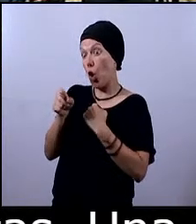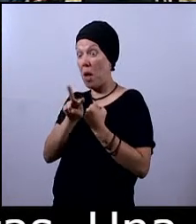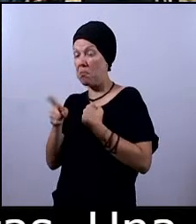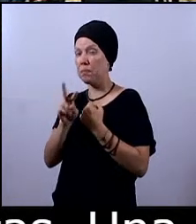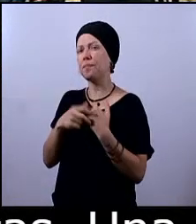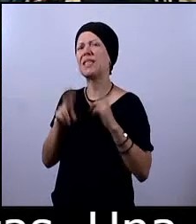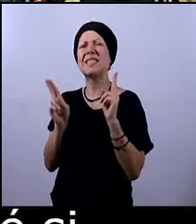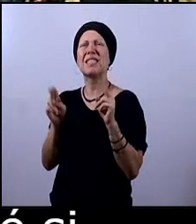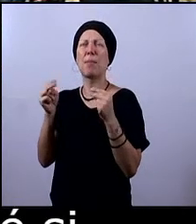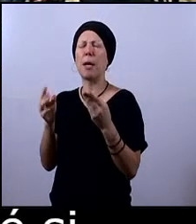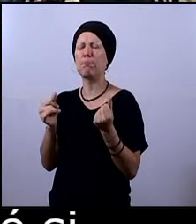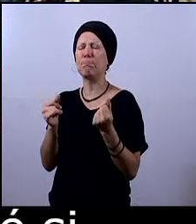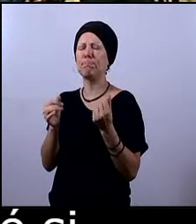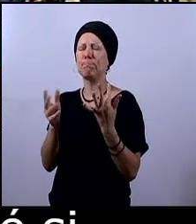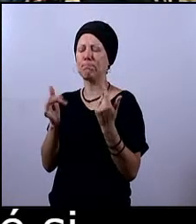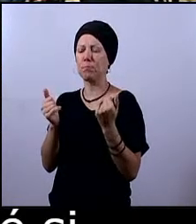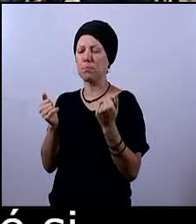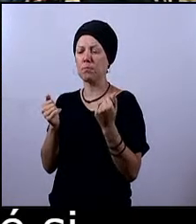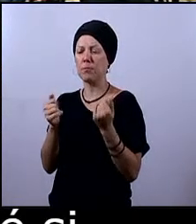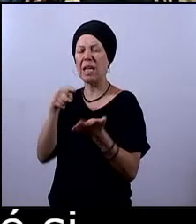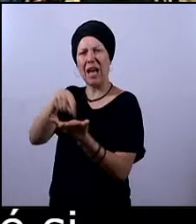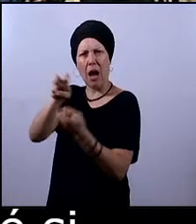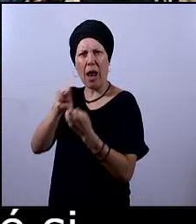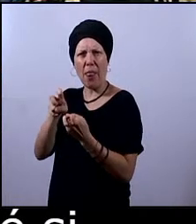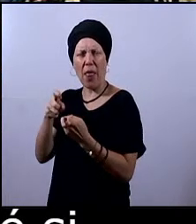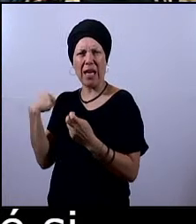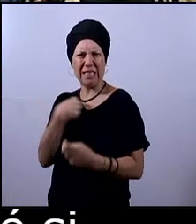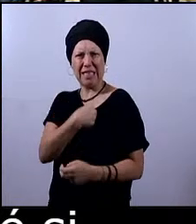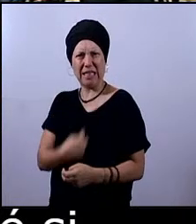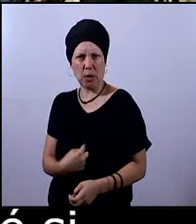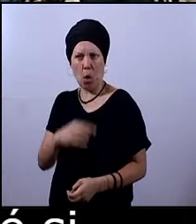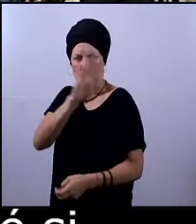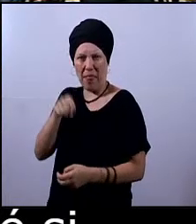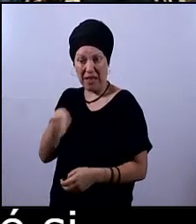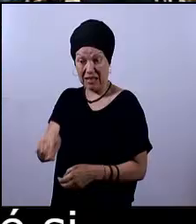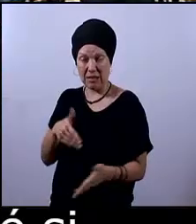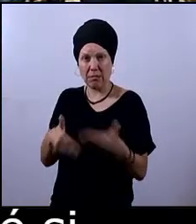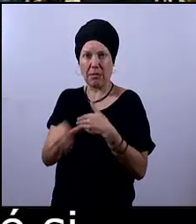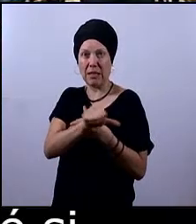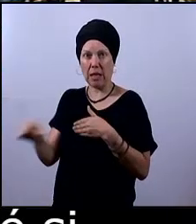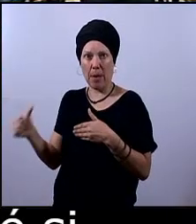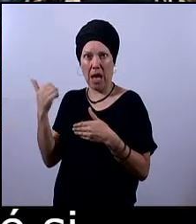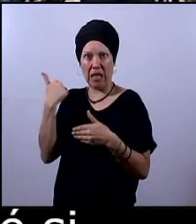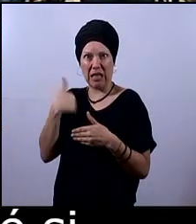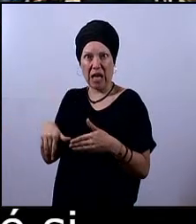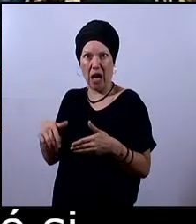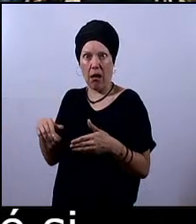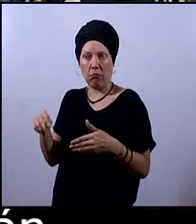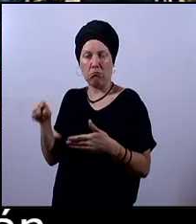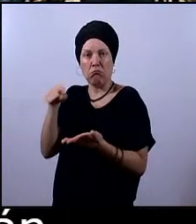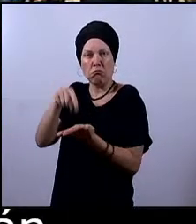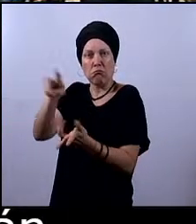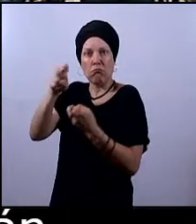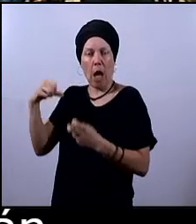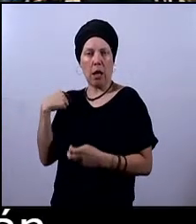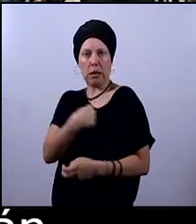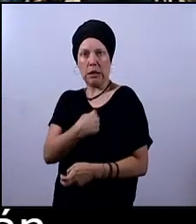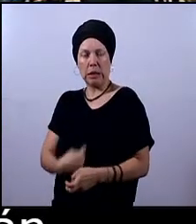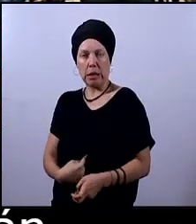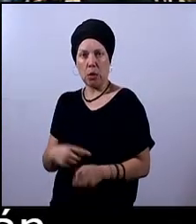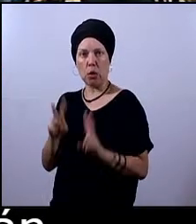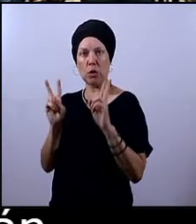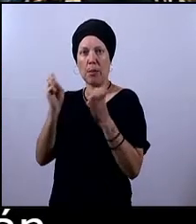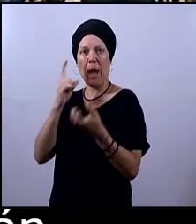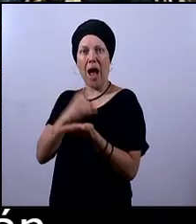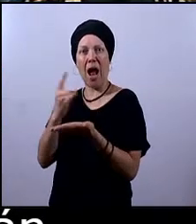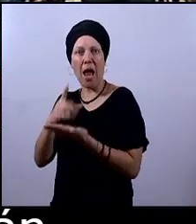el tema de los aranceles chinos. Parece que esta semana van a entrar aranceles chinos, en este caso con respecto a la